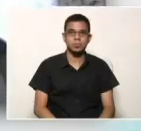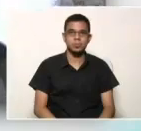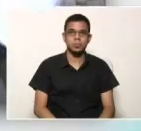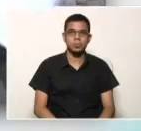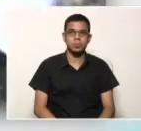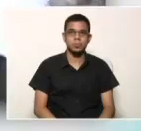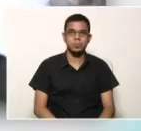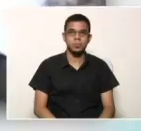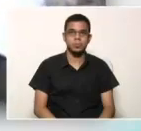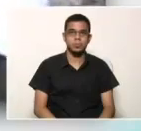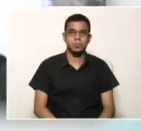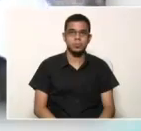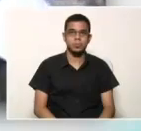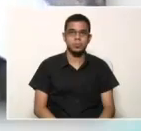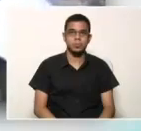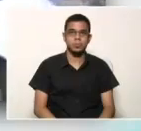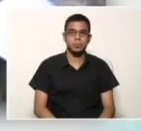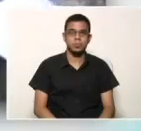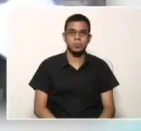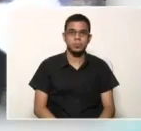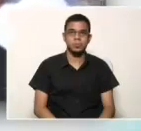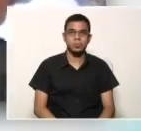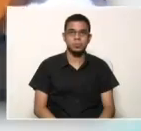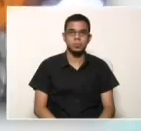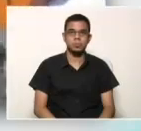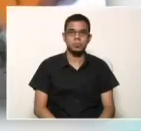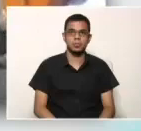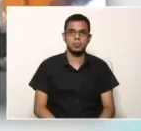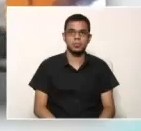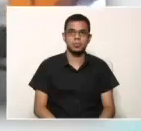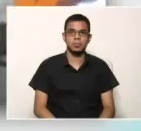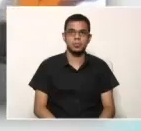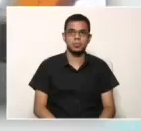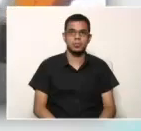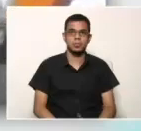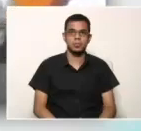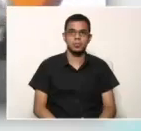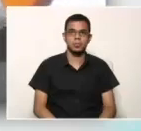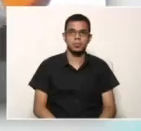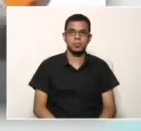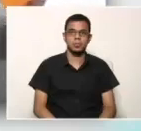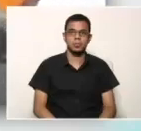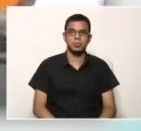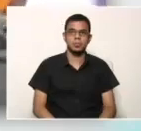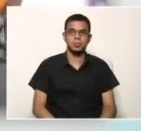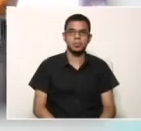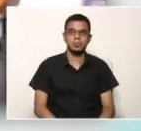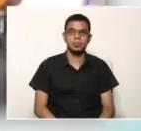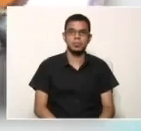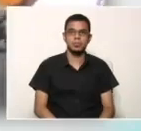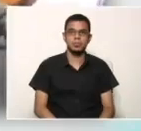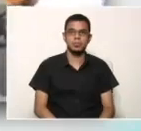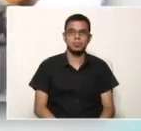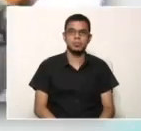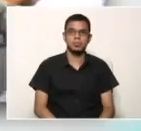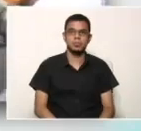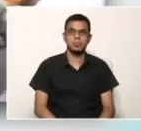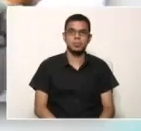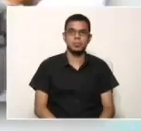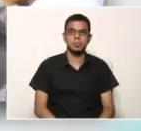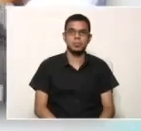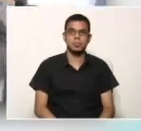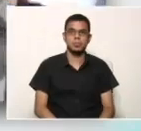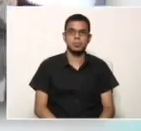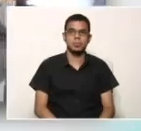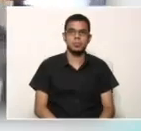Bolívar, Bolívar mío, Bolívar, Bolívar nuestro, que nos dio la libertad, que nos legó